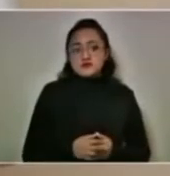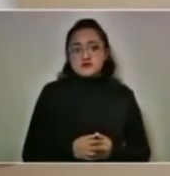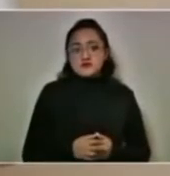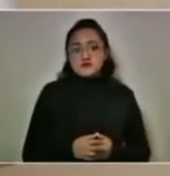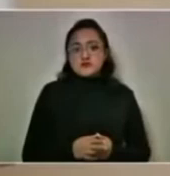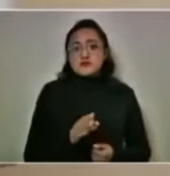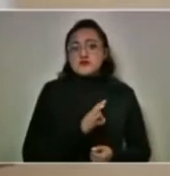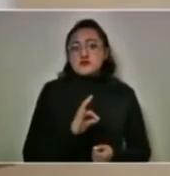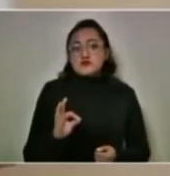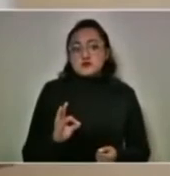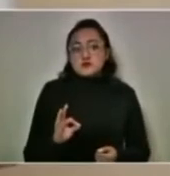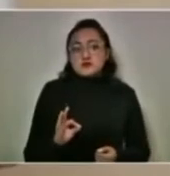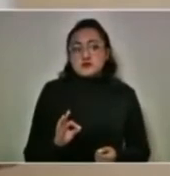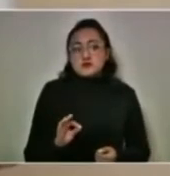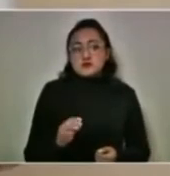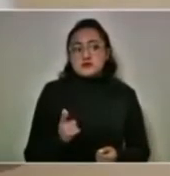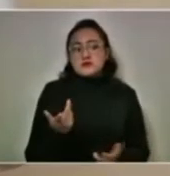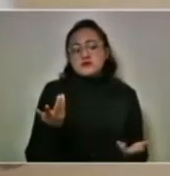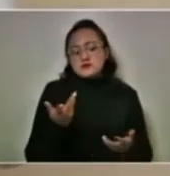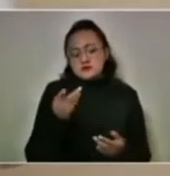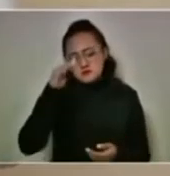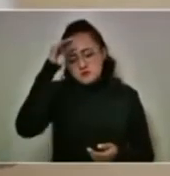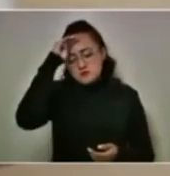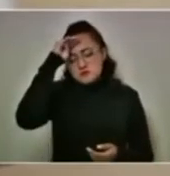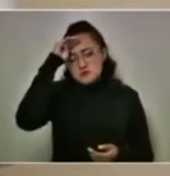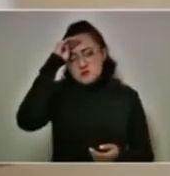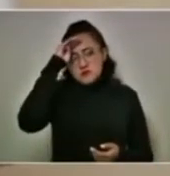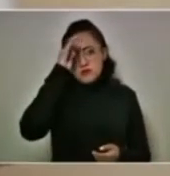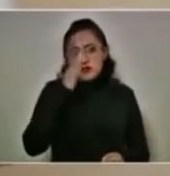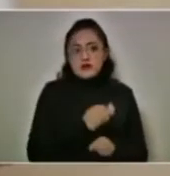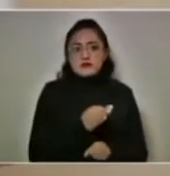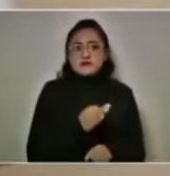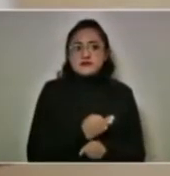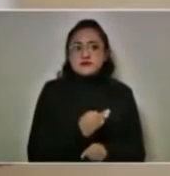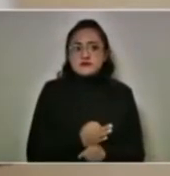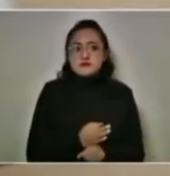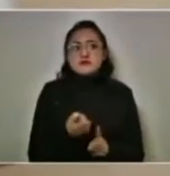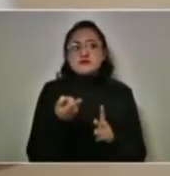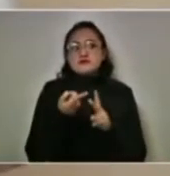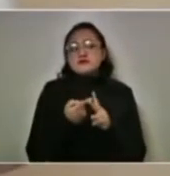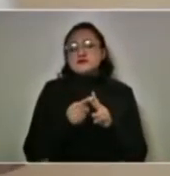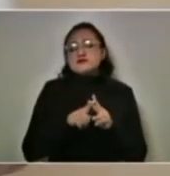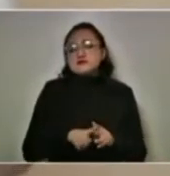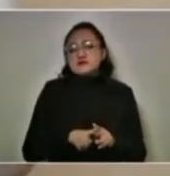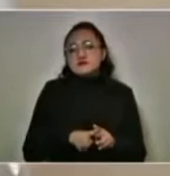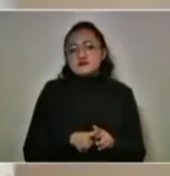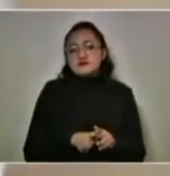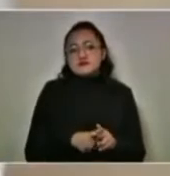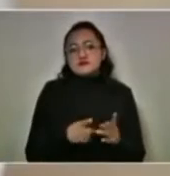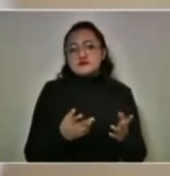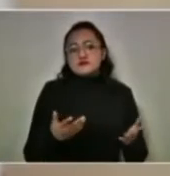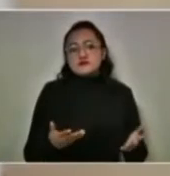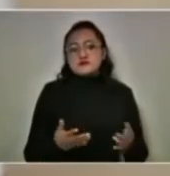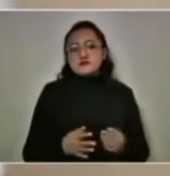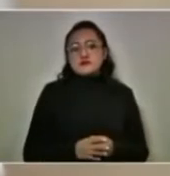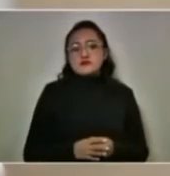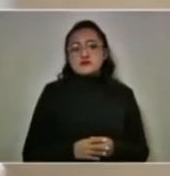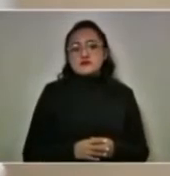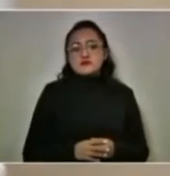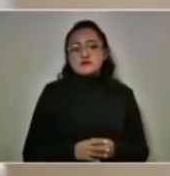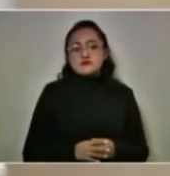puede permitir hacer pensar que vamos a empezar una meseta